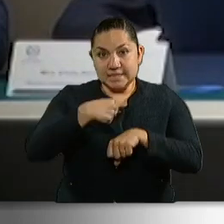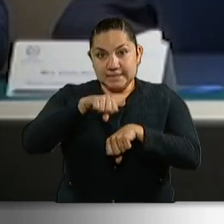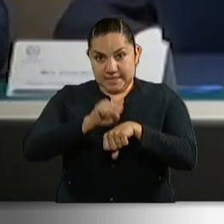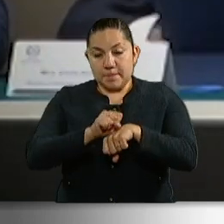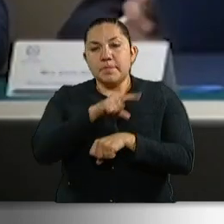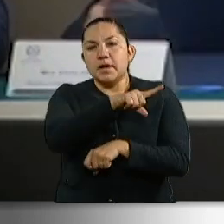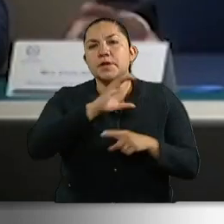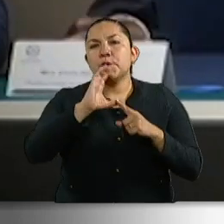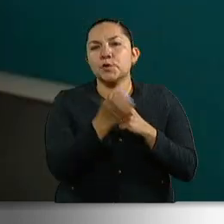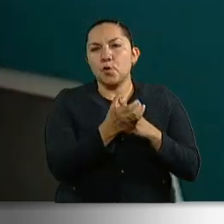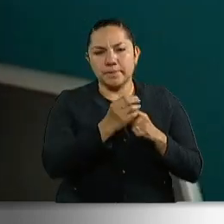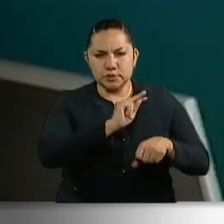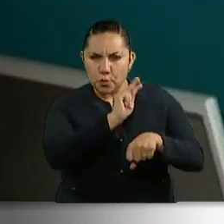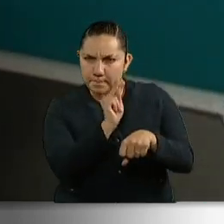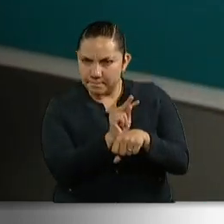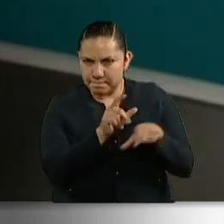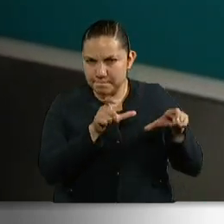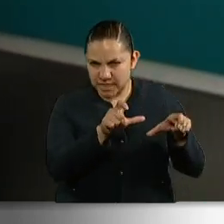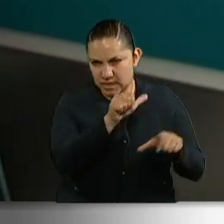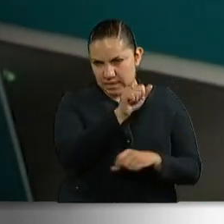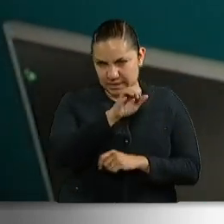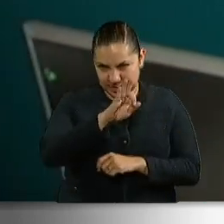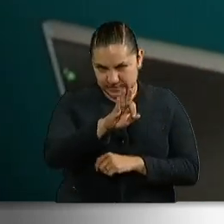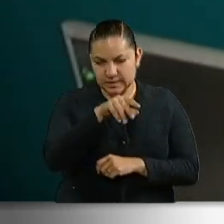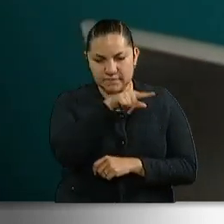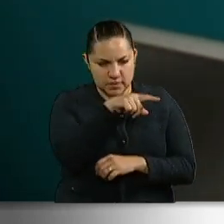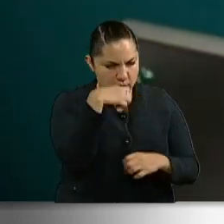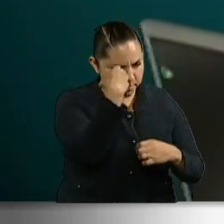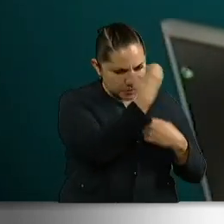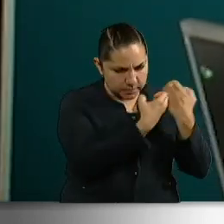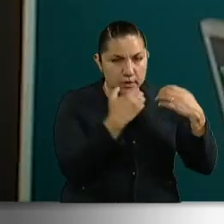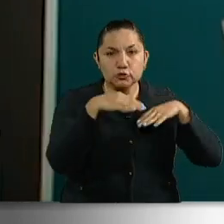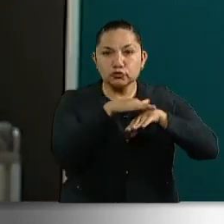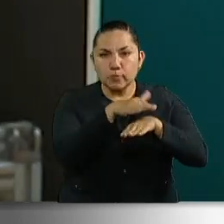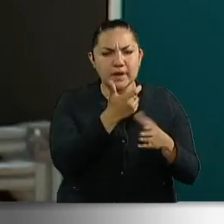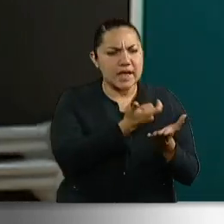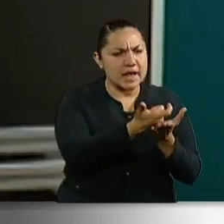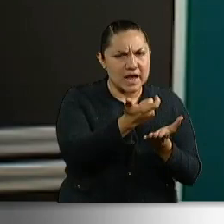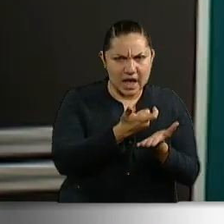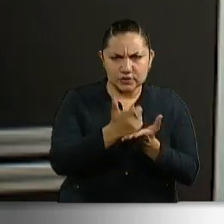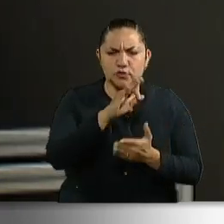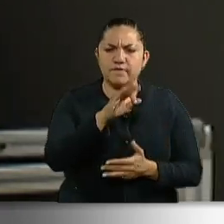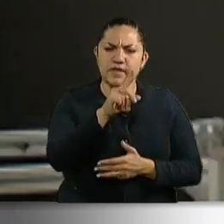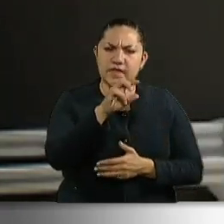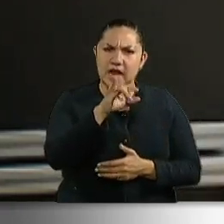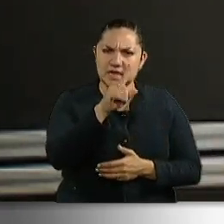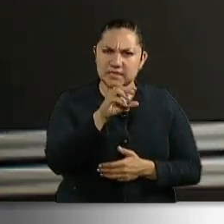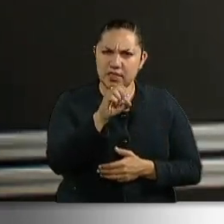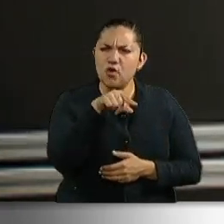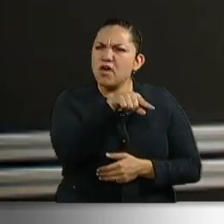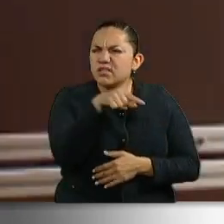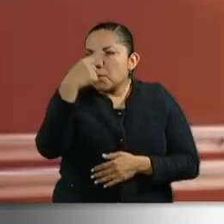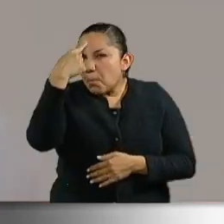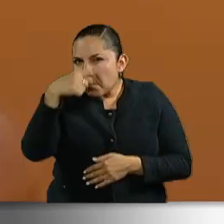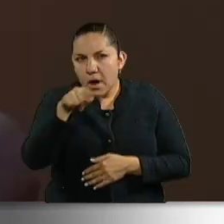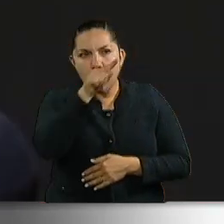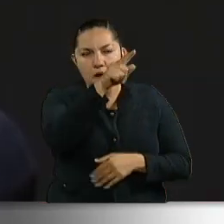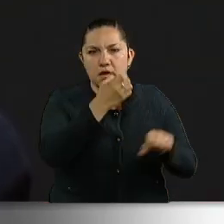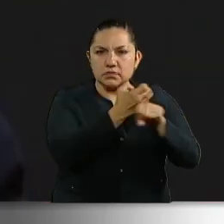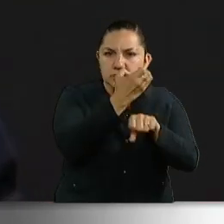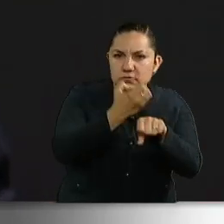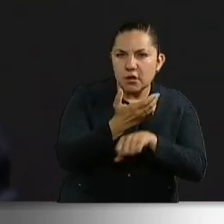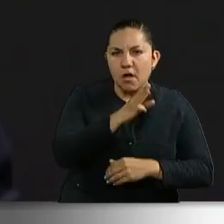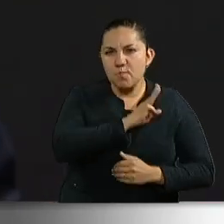Auditoría Superior de la Federación para analizar el gasto federalizado, es decir, el que se asigna a estados y municipios.